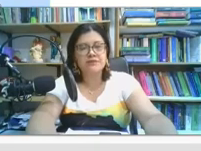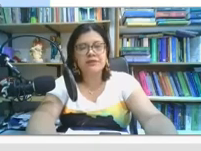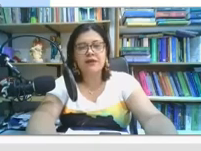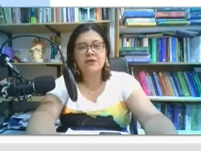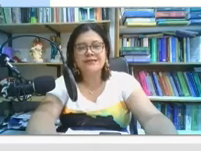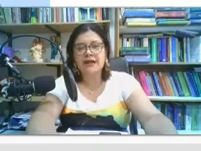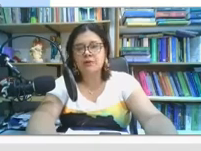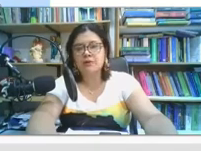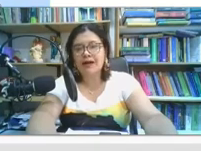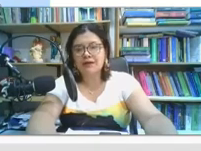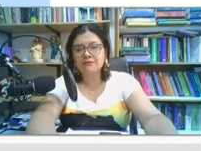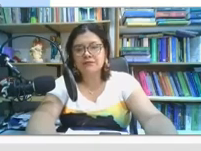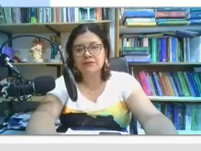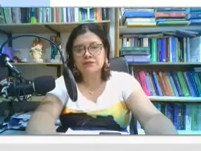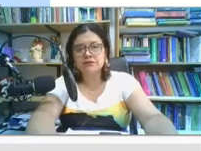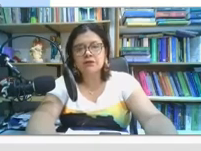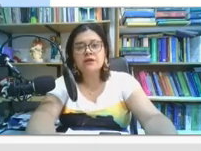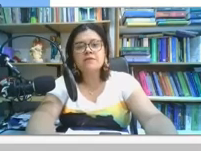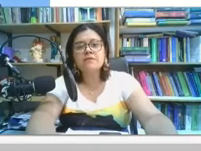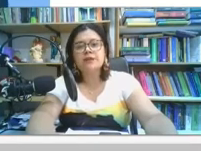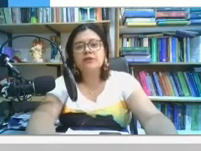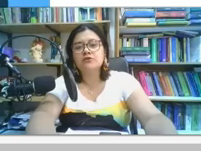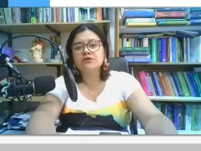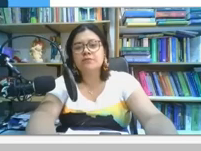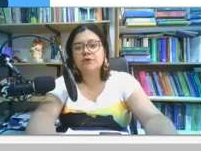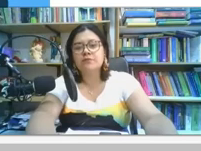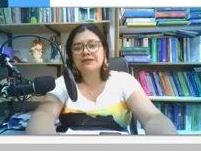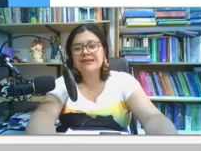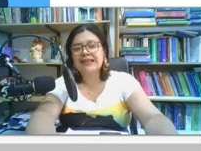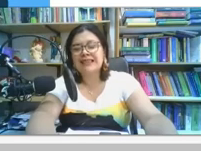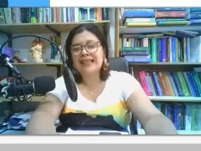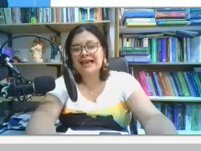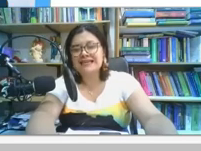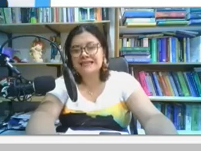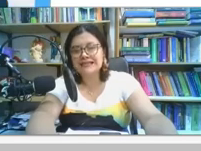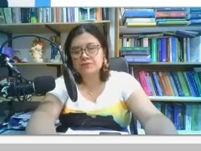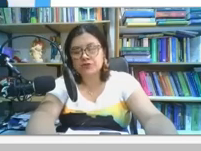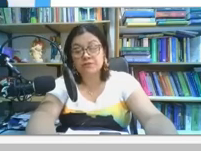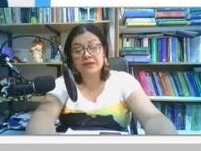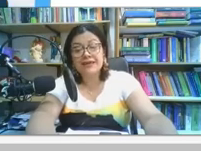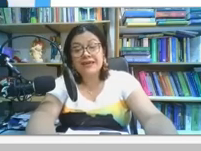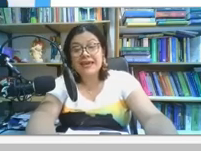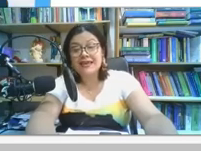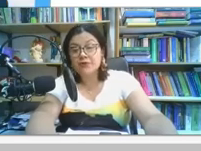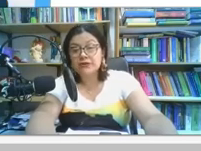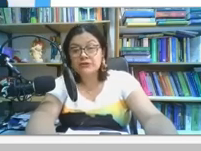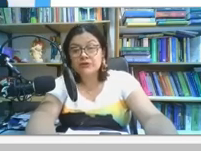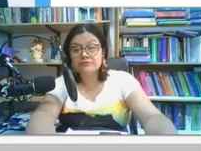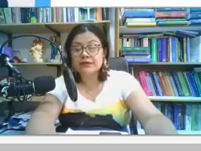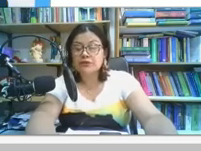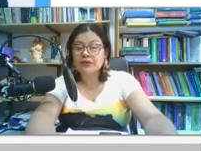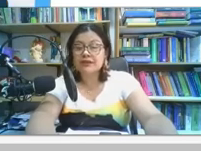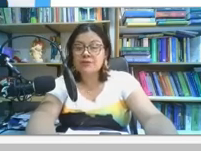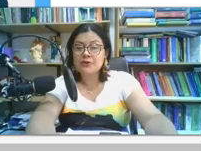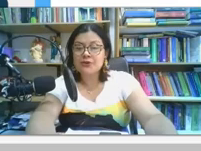todavía está habilitado está aprobada listo entonces podemos hacer la inscripción en una ocasión